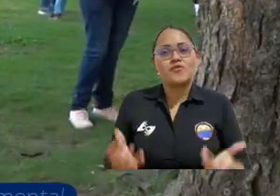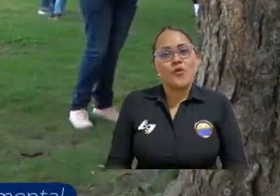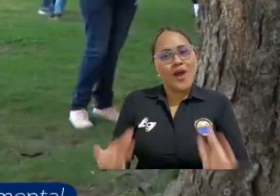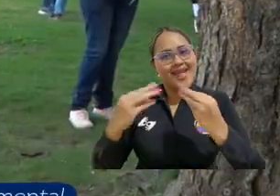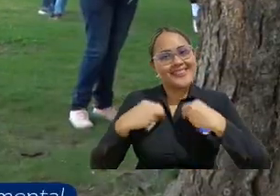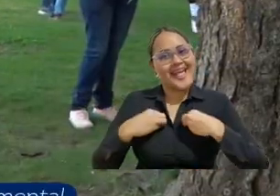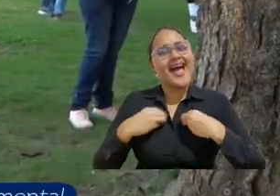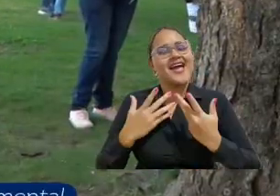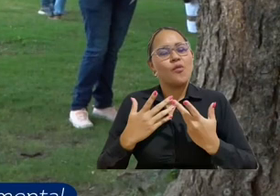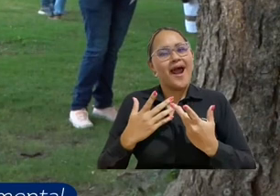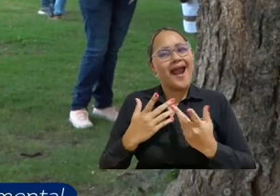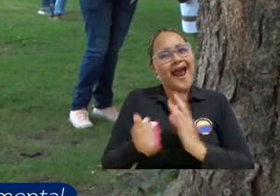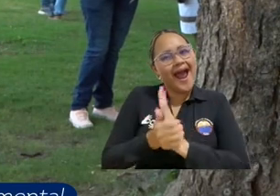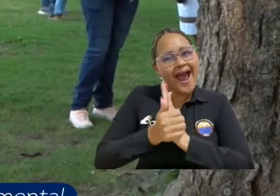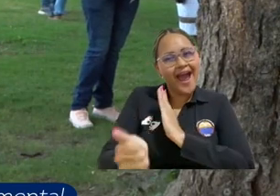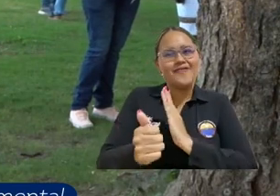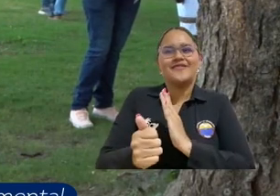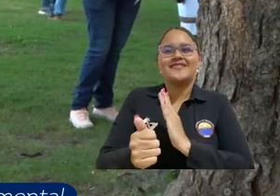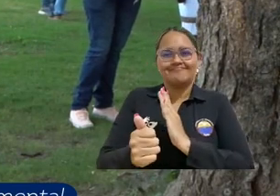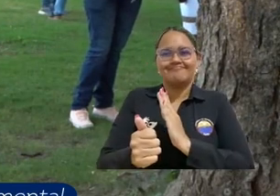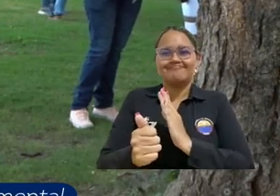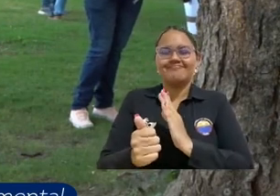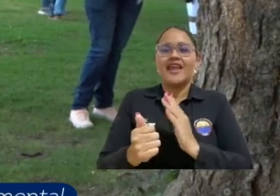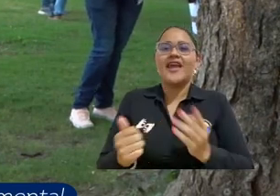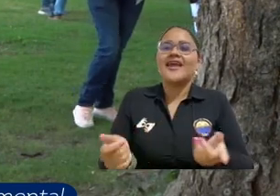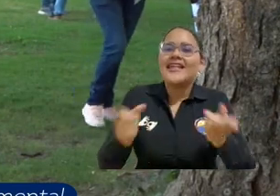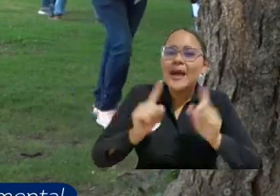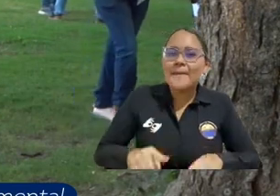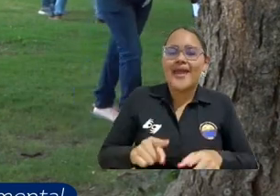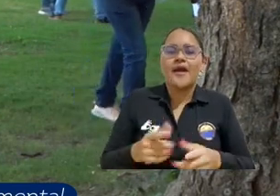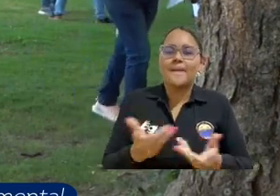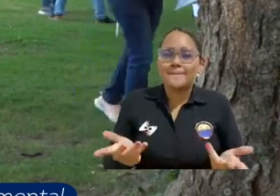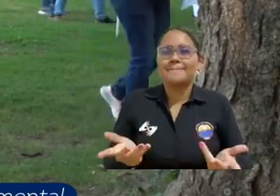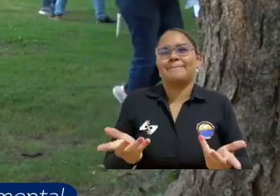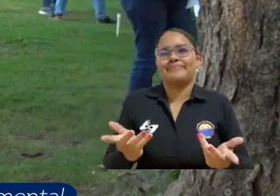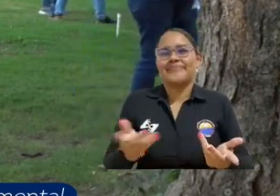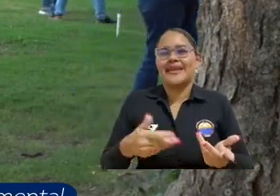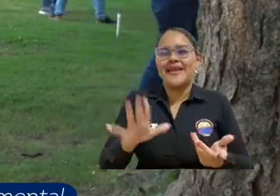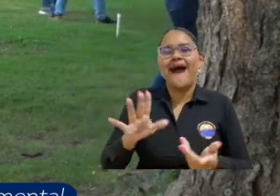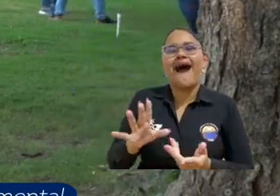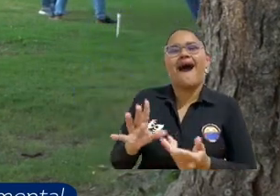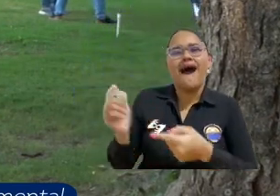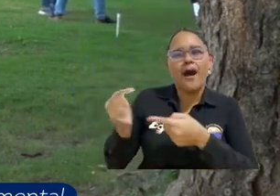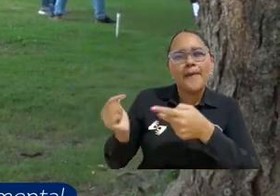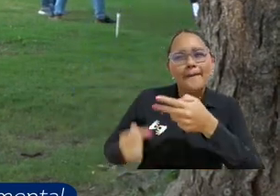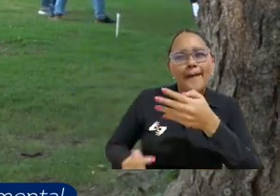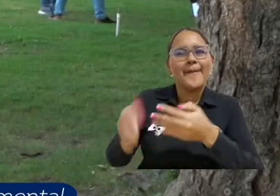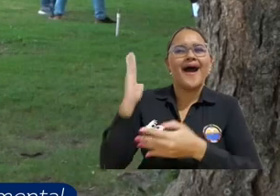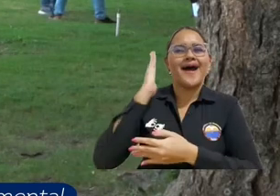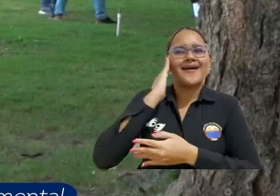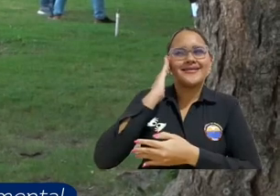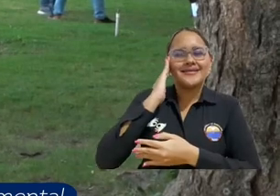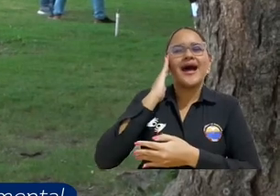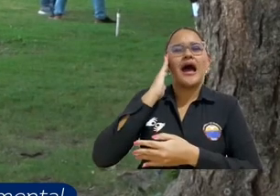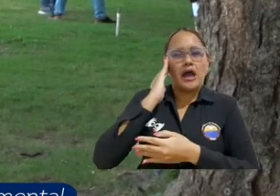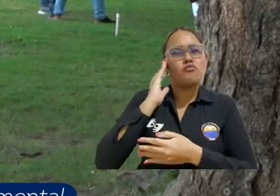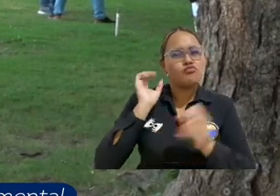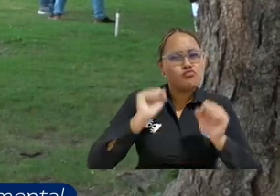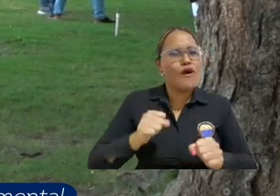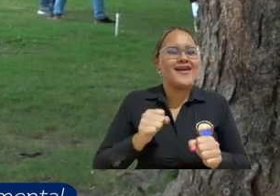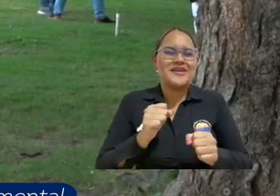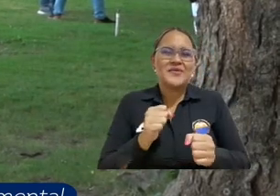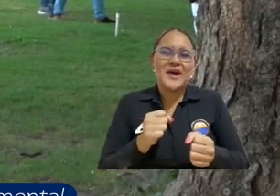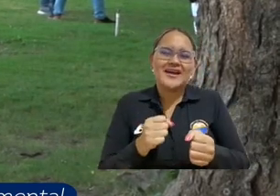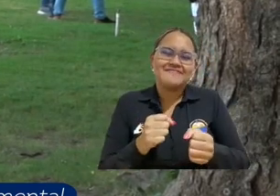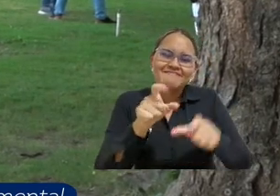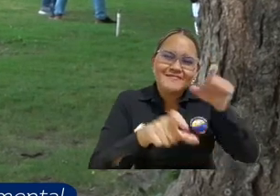uno va entrenando como habilidades de carácter social, también es ver cómo uno con las herramientas que sabe puede impactar en la vida de las